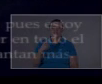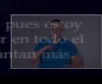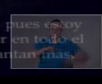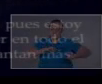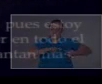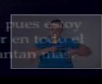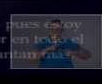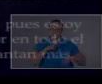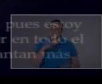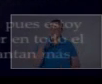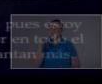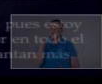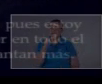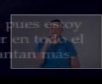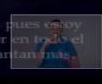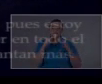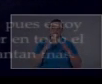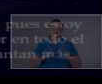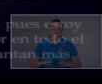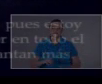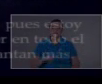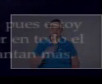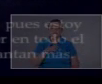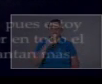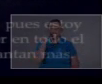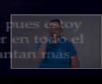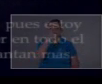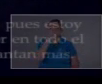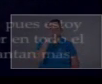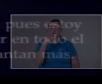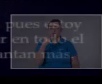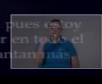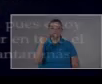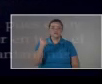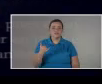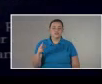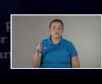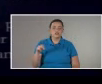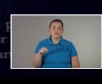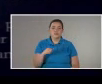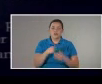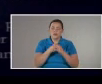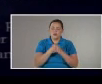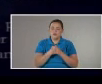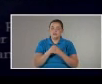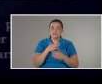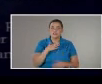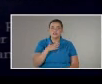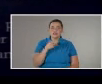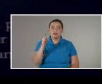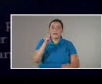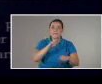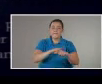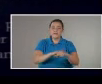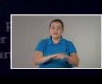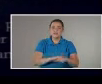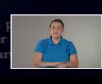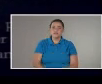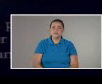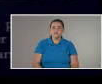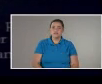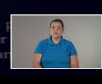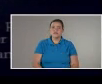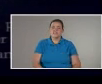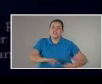cuerpo y mis ojos ya no aguantan más. Yo no sé quién ha experimentado eso, hermano. Duele